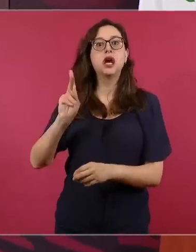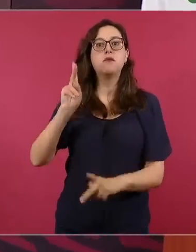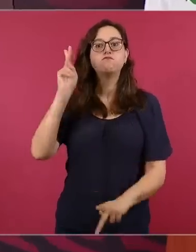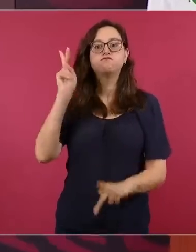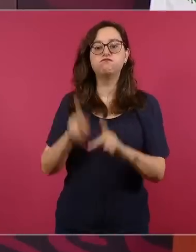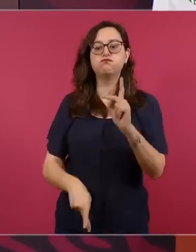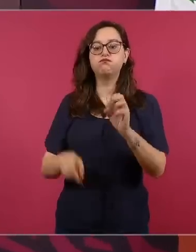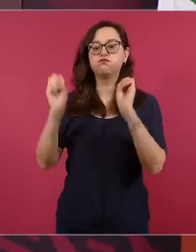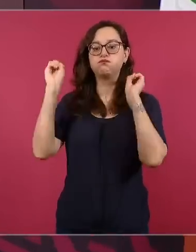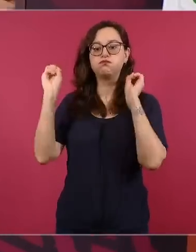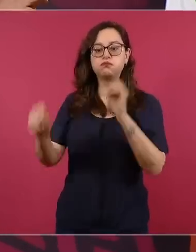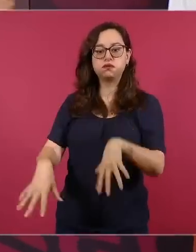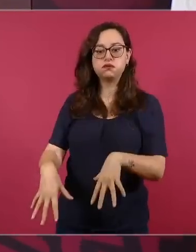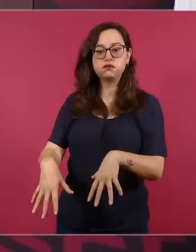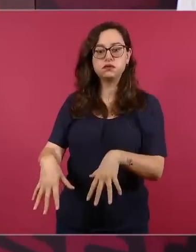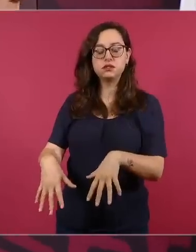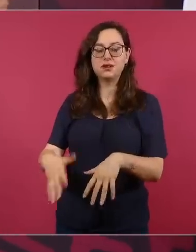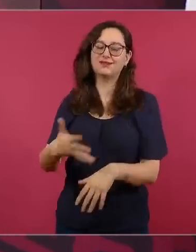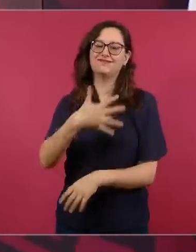Llegaban las empresas,